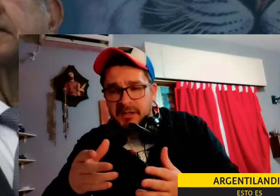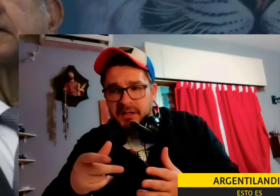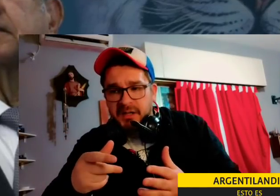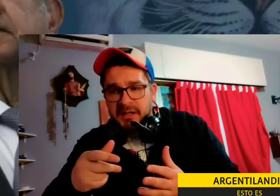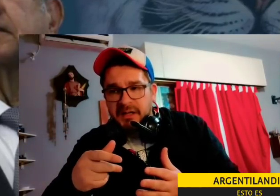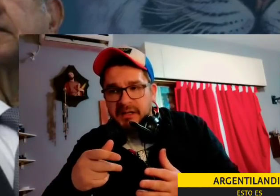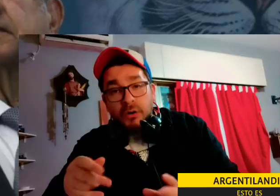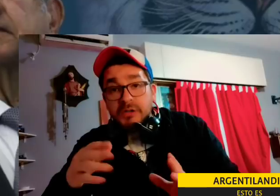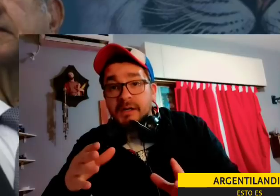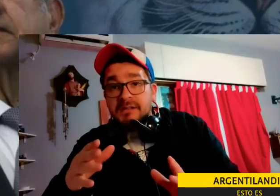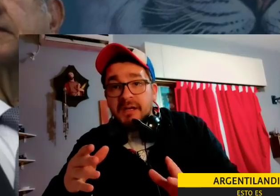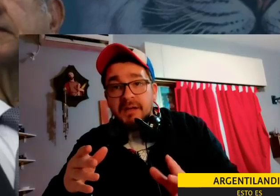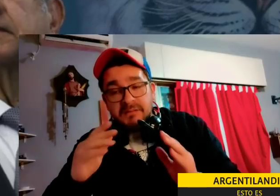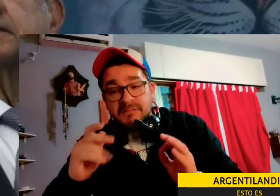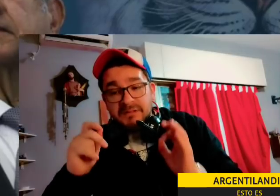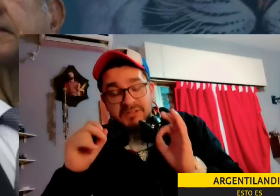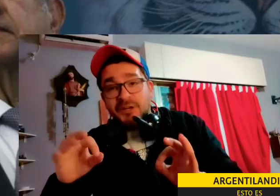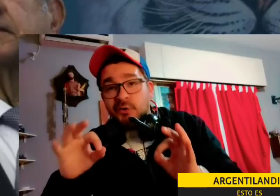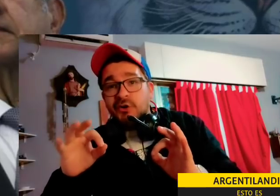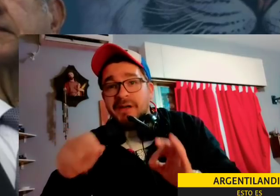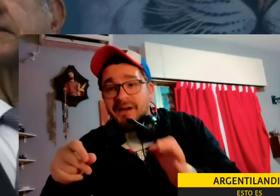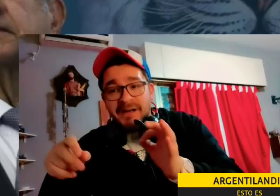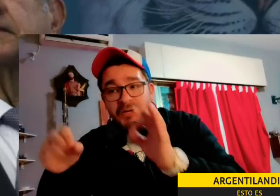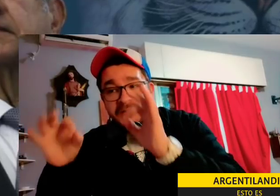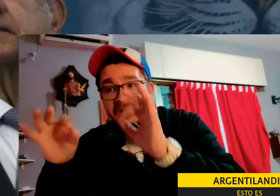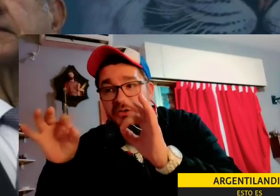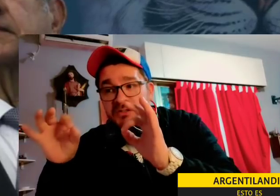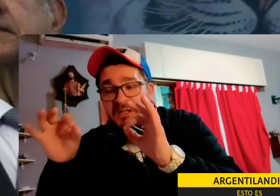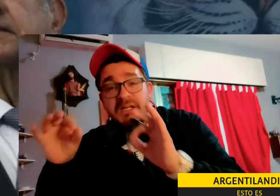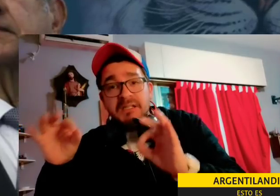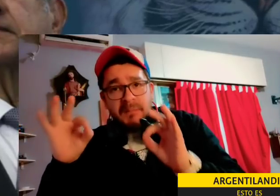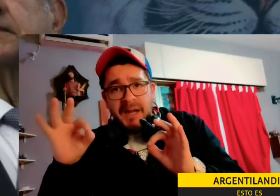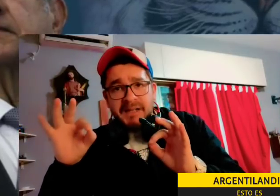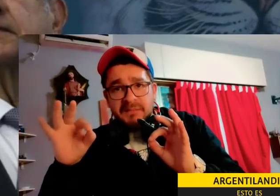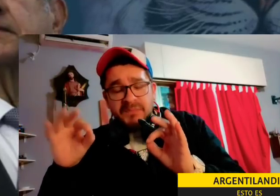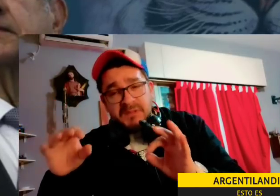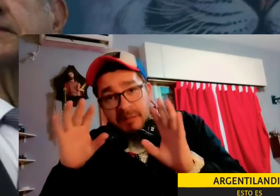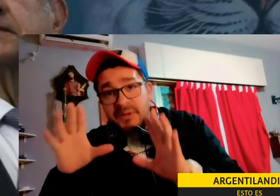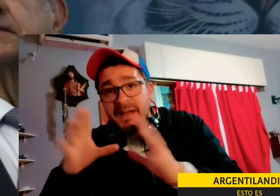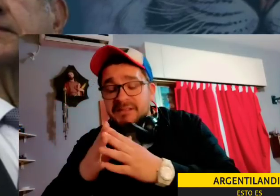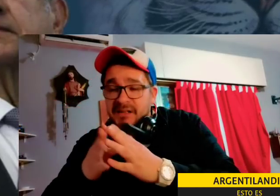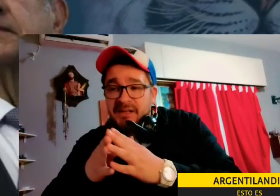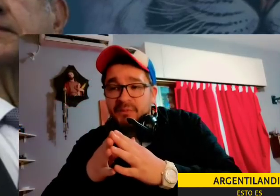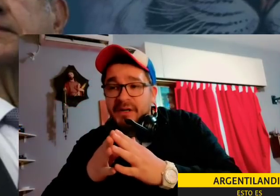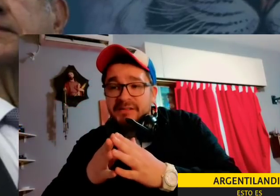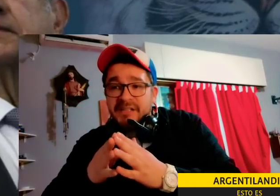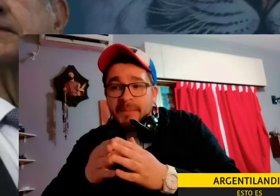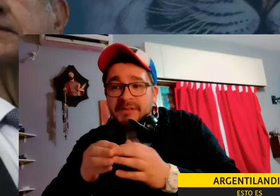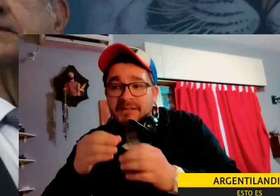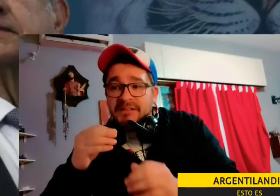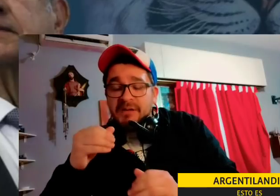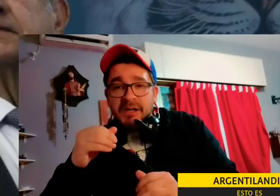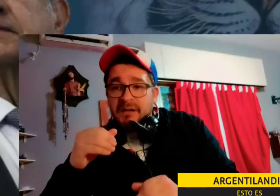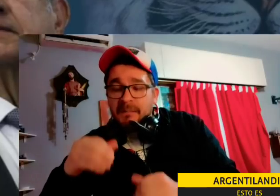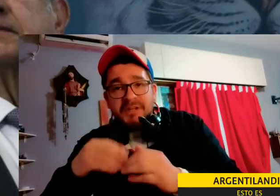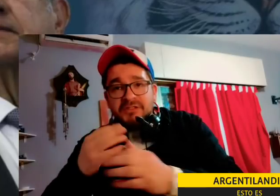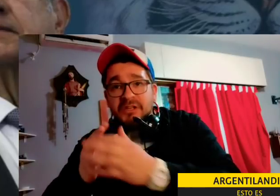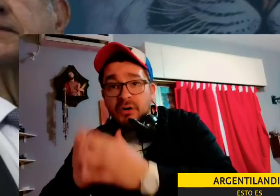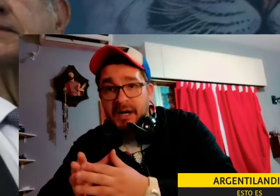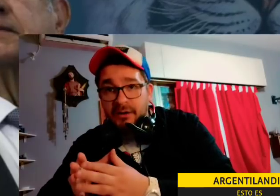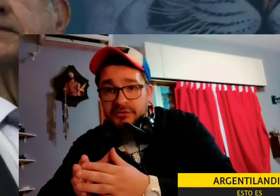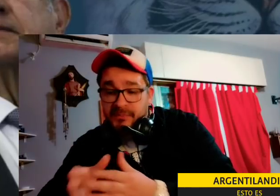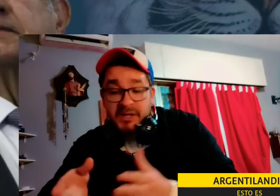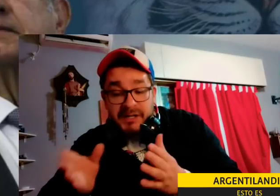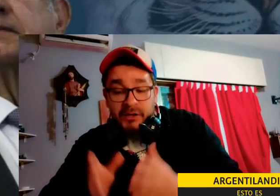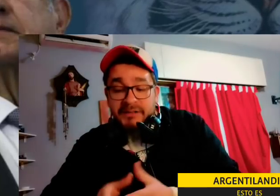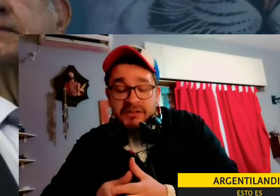si nada. Hoy en día, te juro que agarrás la boleta de luz y temblás. Temblás porque sinceramente a veces te vienen